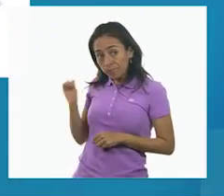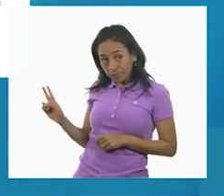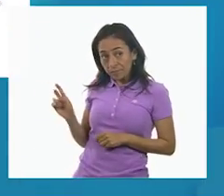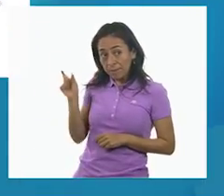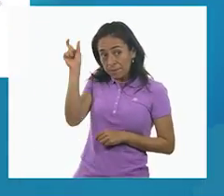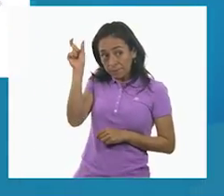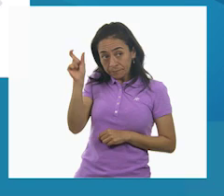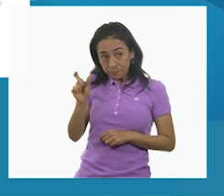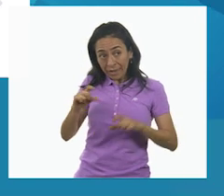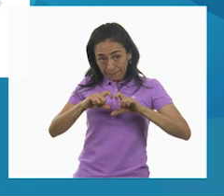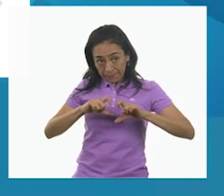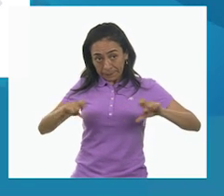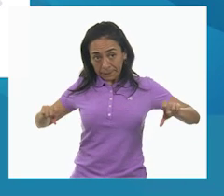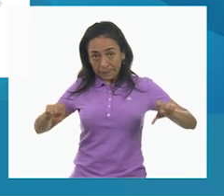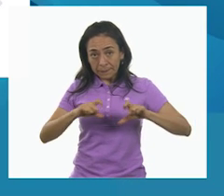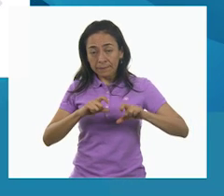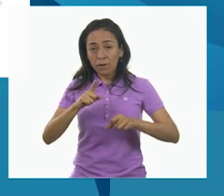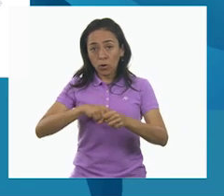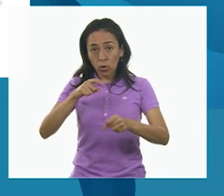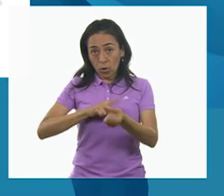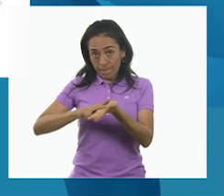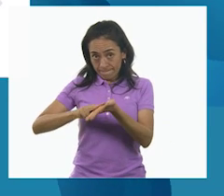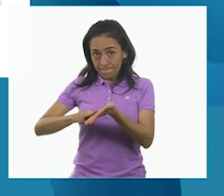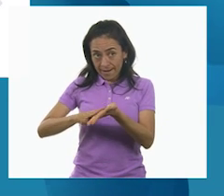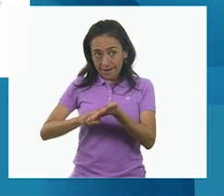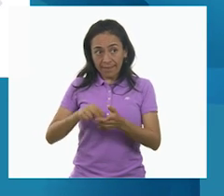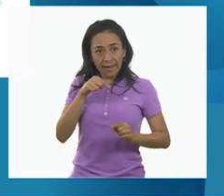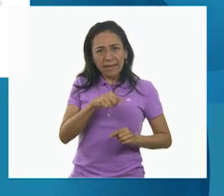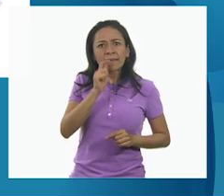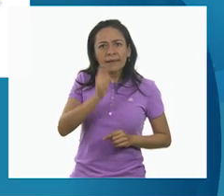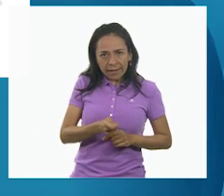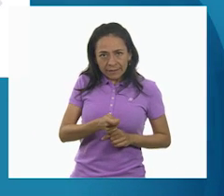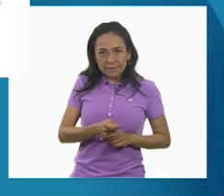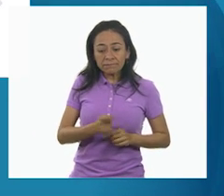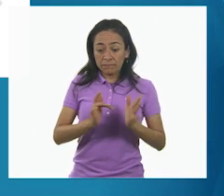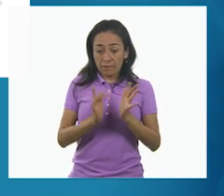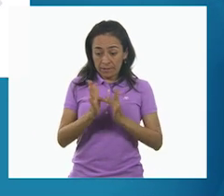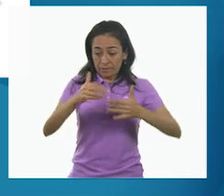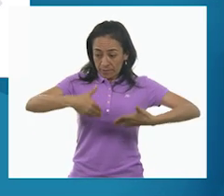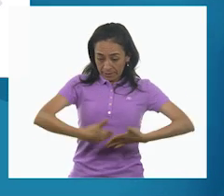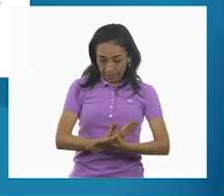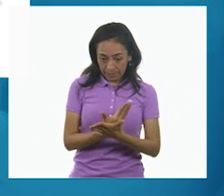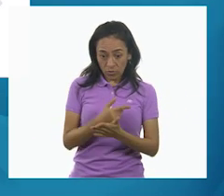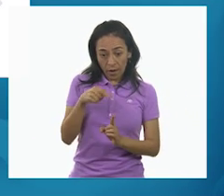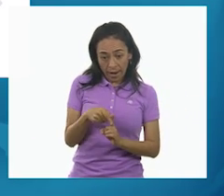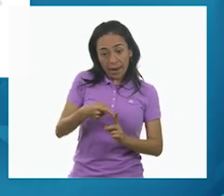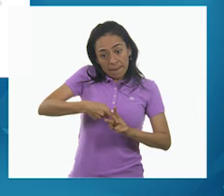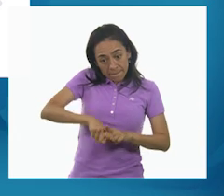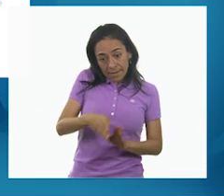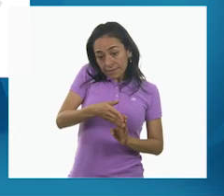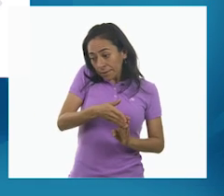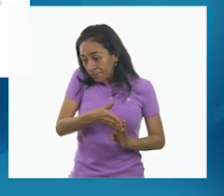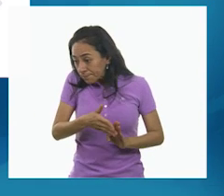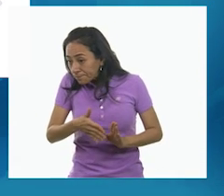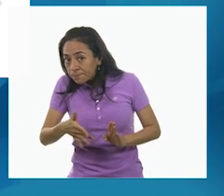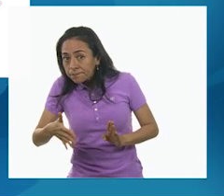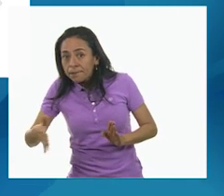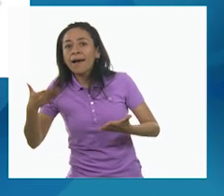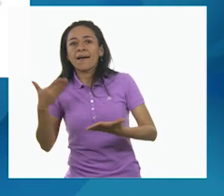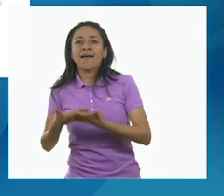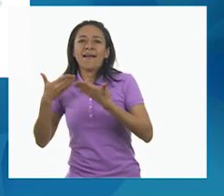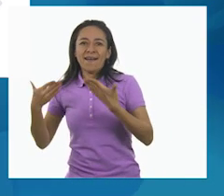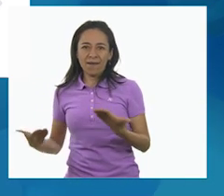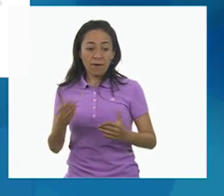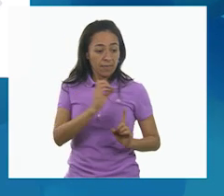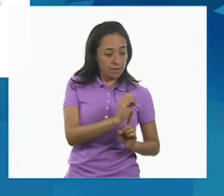franjita, es la que nos señala del año 1 después de Cristo a la fecha actual, es decir, al